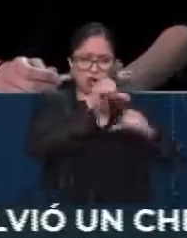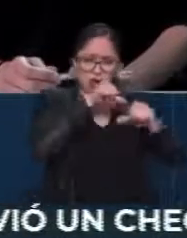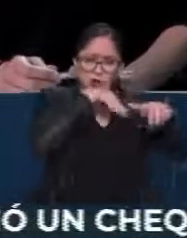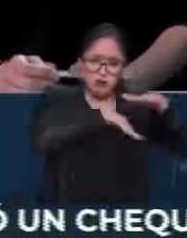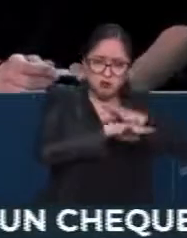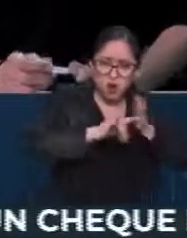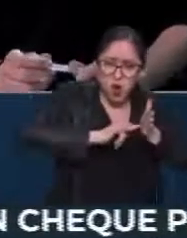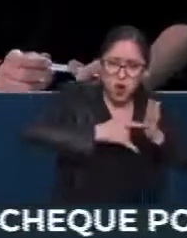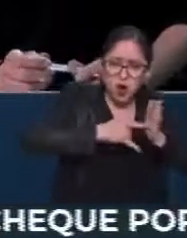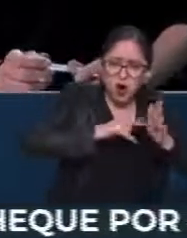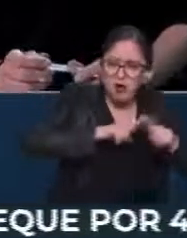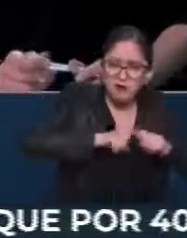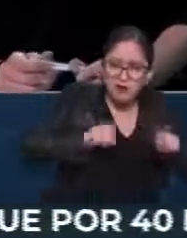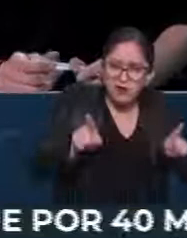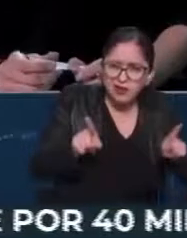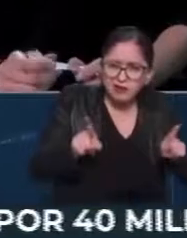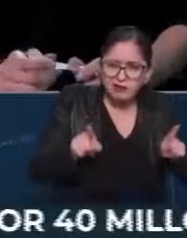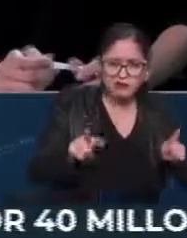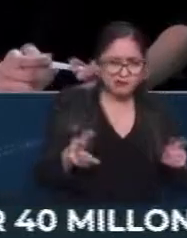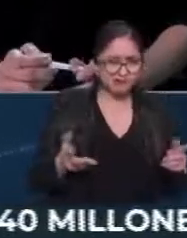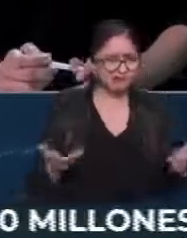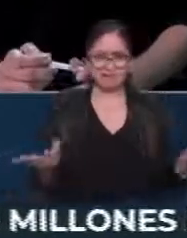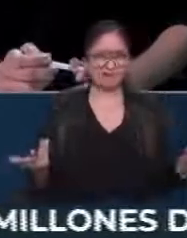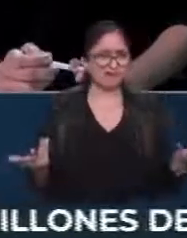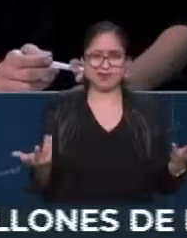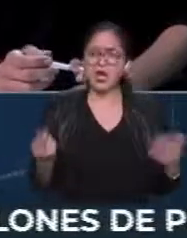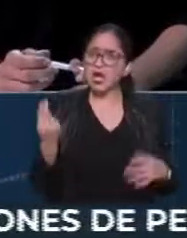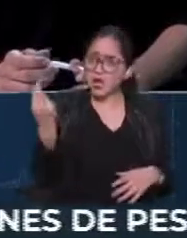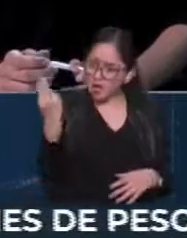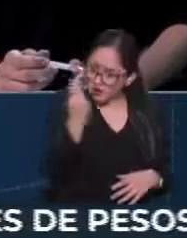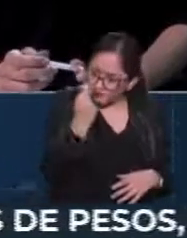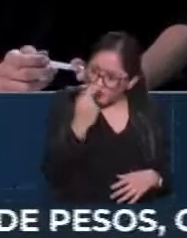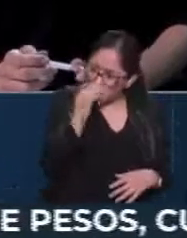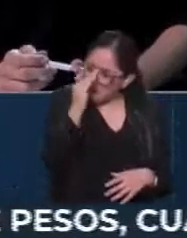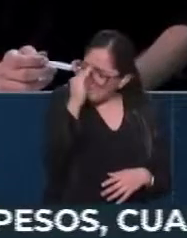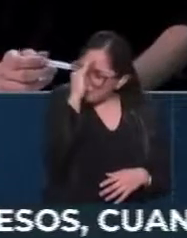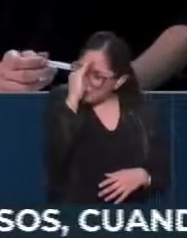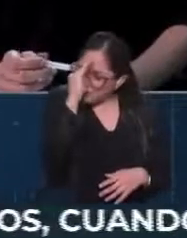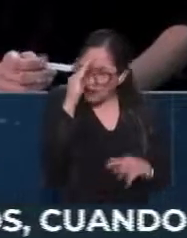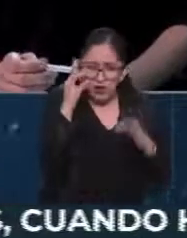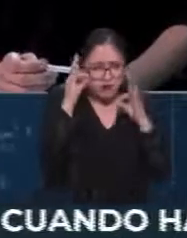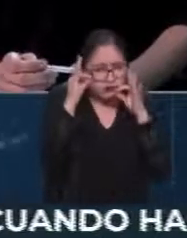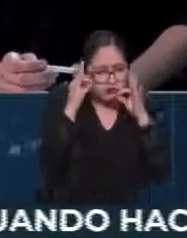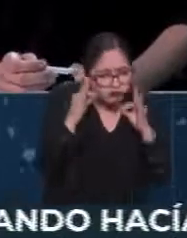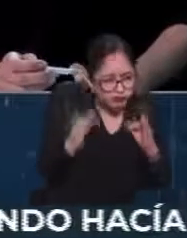una estrategia que requiere una planeación